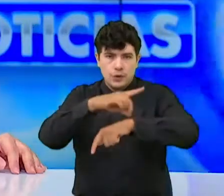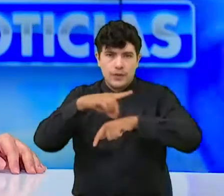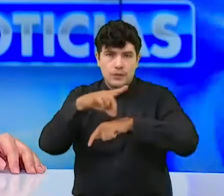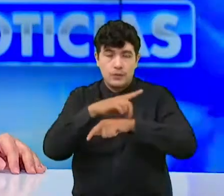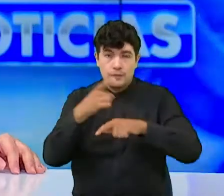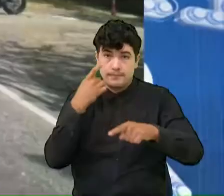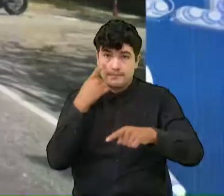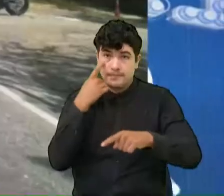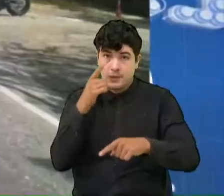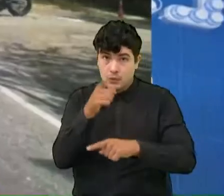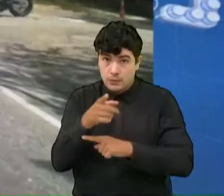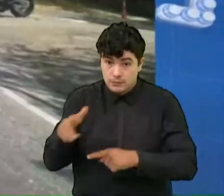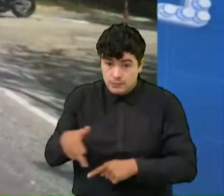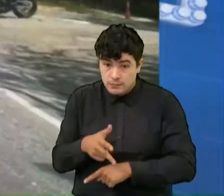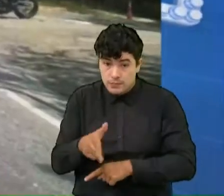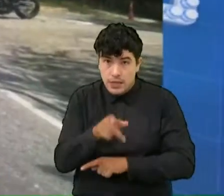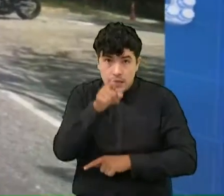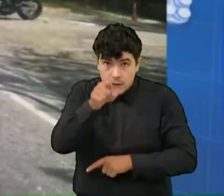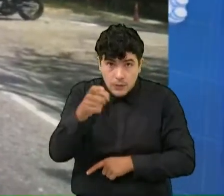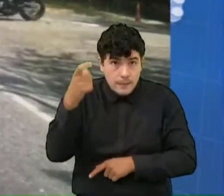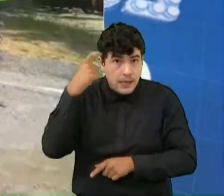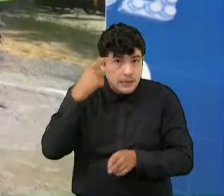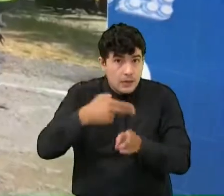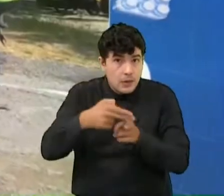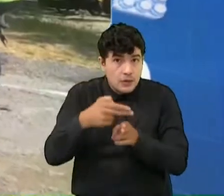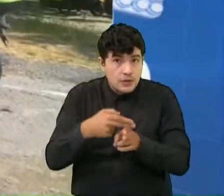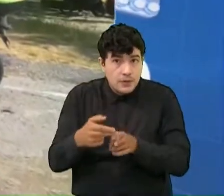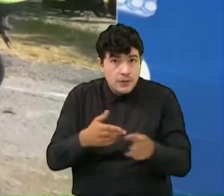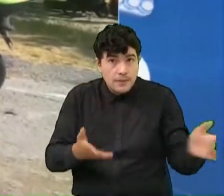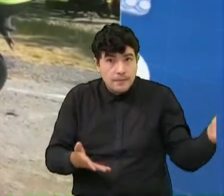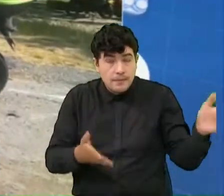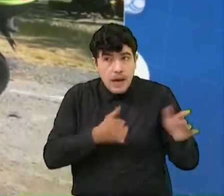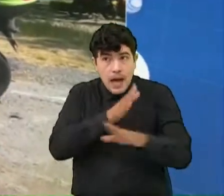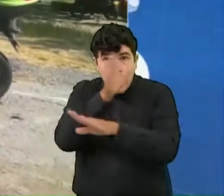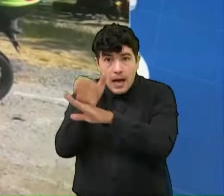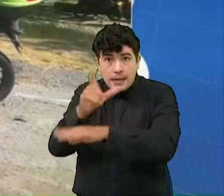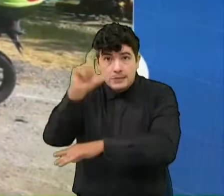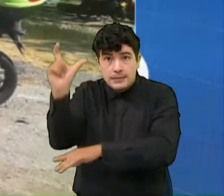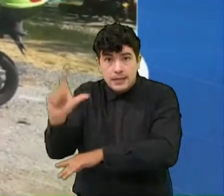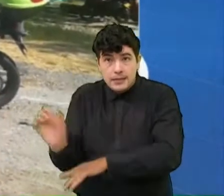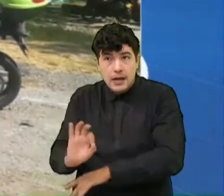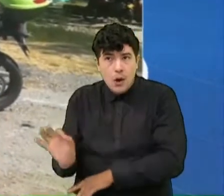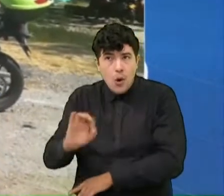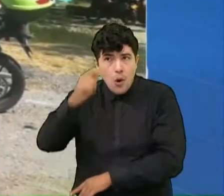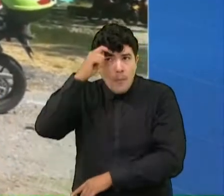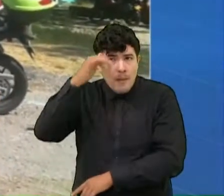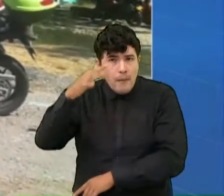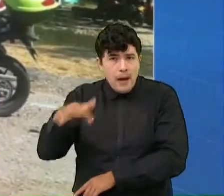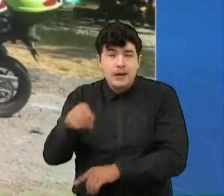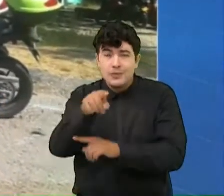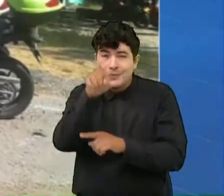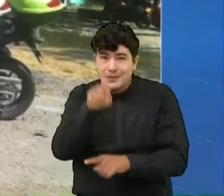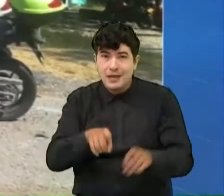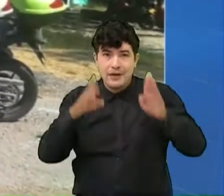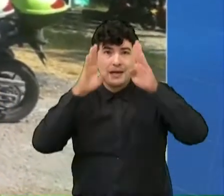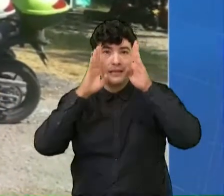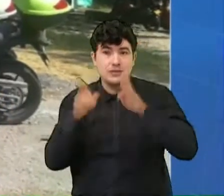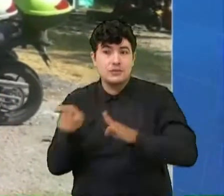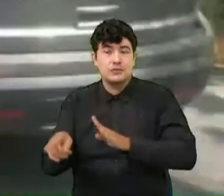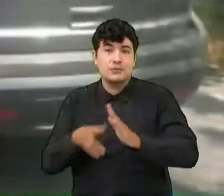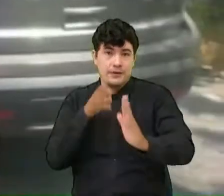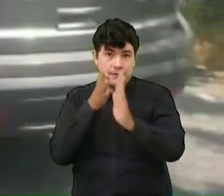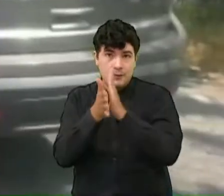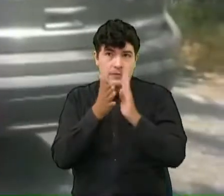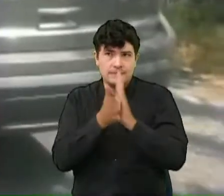ojo, viajeros, si usted es de los que piensa movilizarse hacia el departamento del Cesar o a la costa atlántica, debe estar muy pendiente de esa